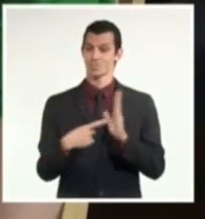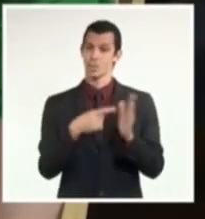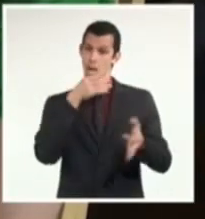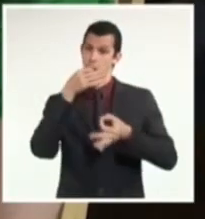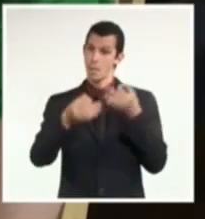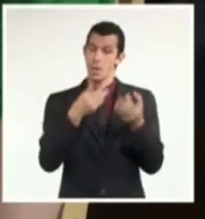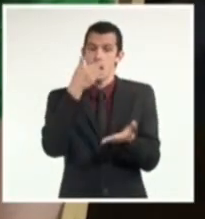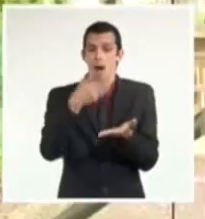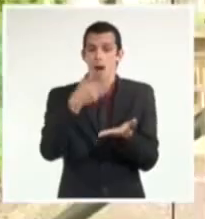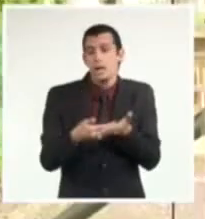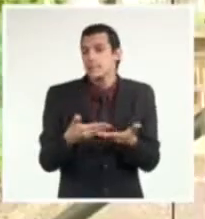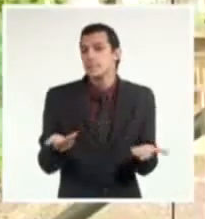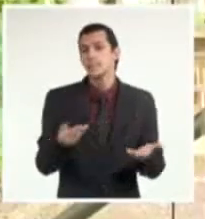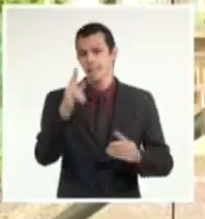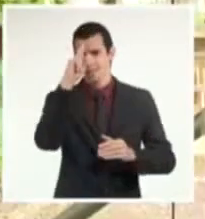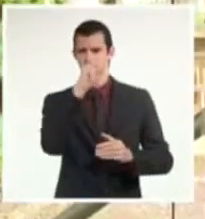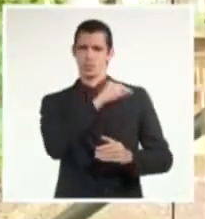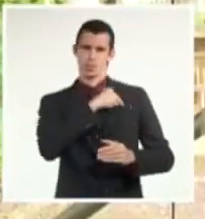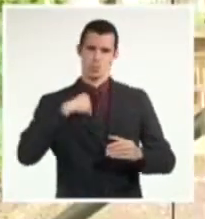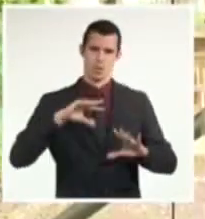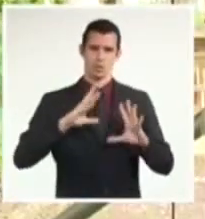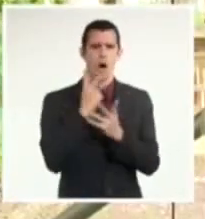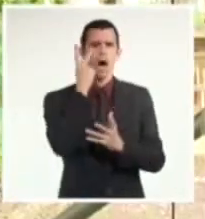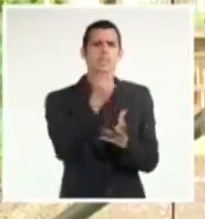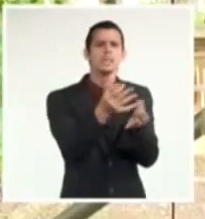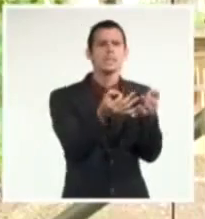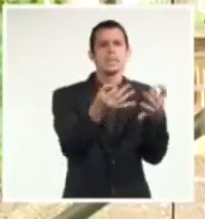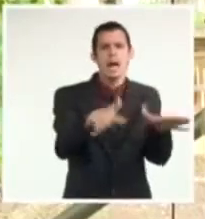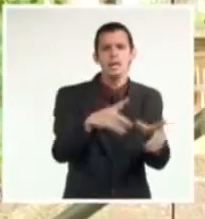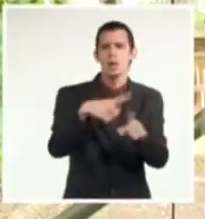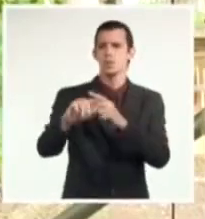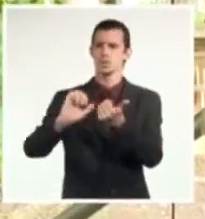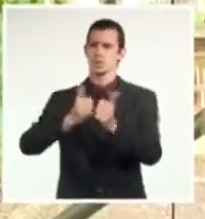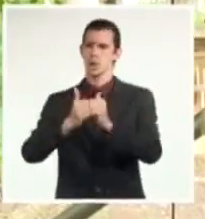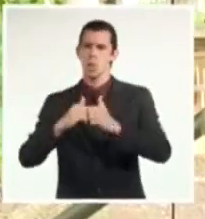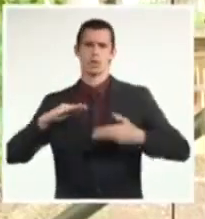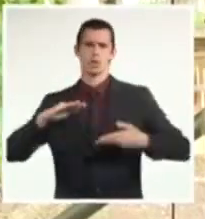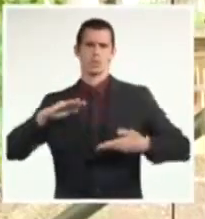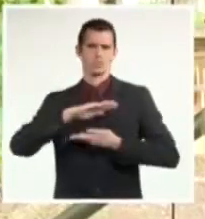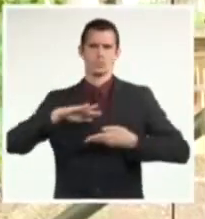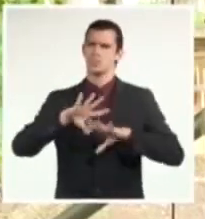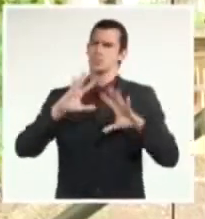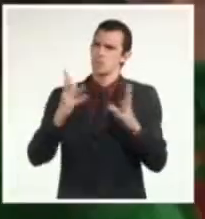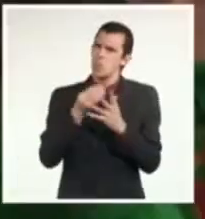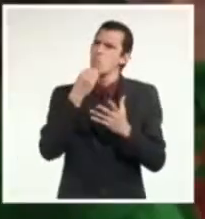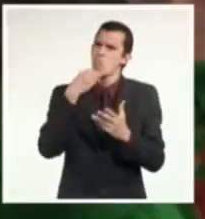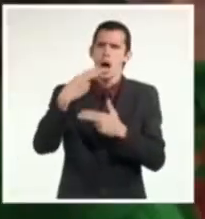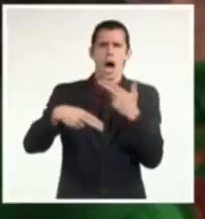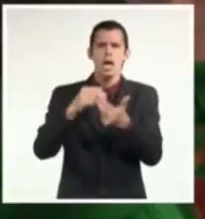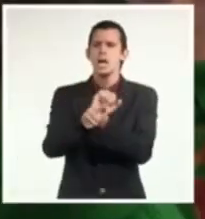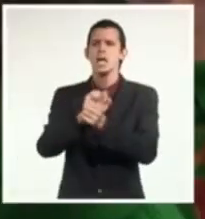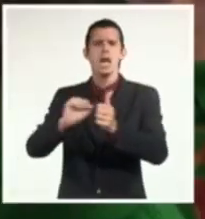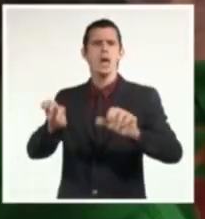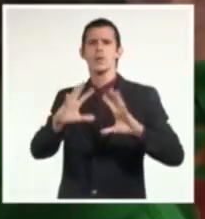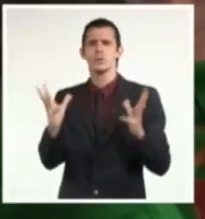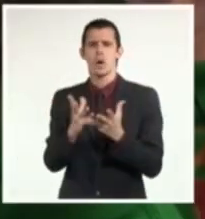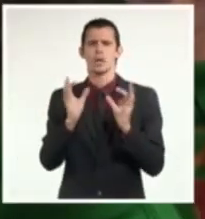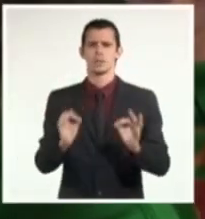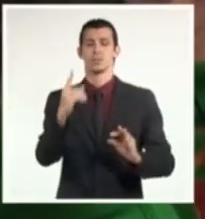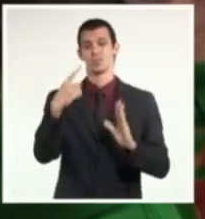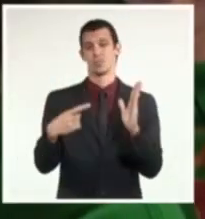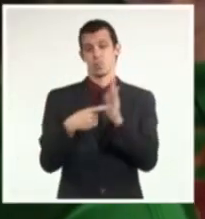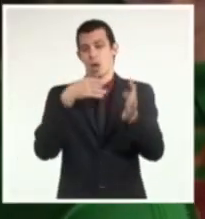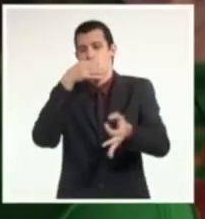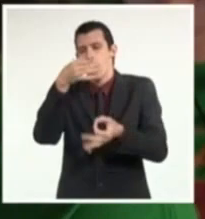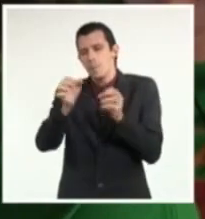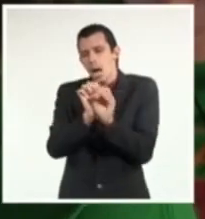la cultura y el deporte de forma gratuita. Denunció la imposición por parte del gobierno estadounidense del bloqueo económico, comercial y financiero contra la